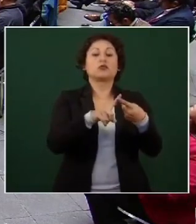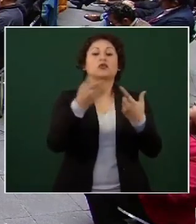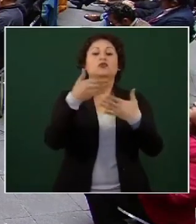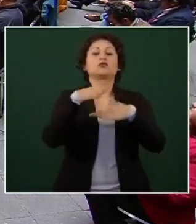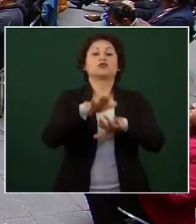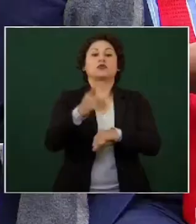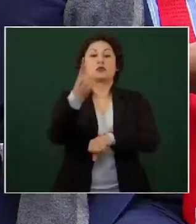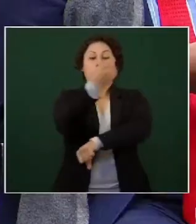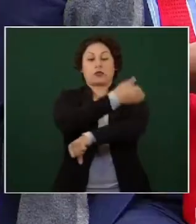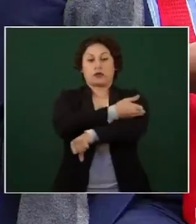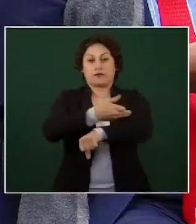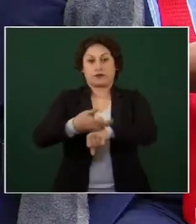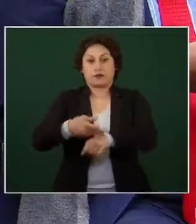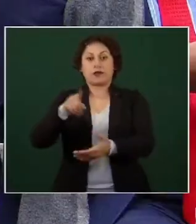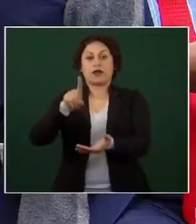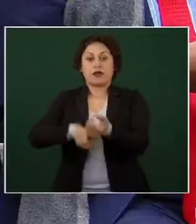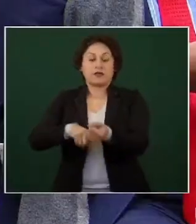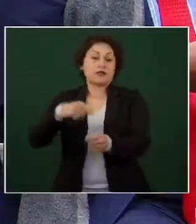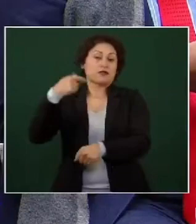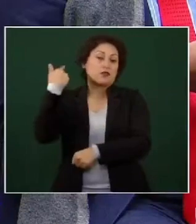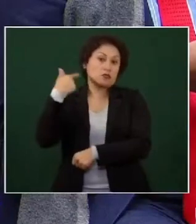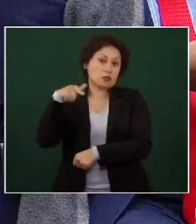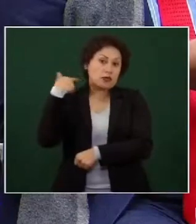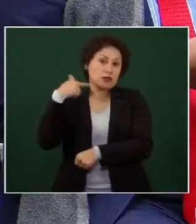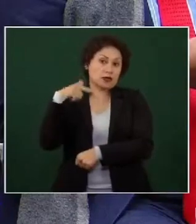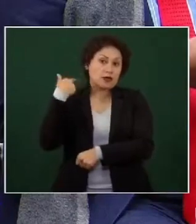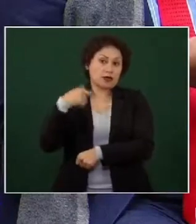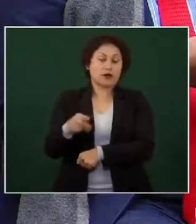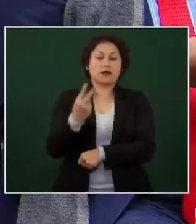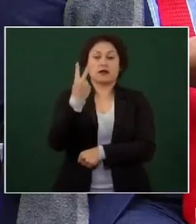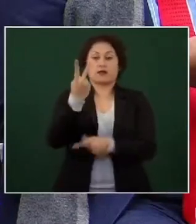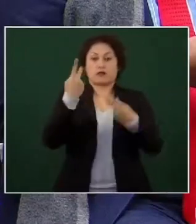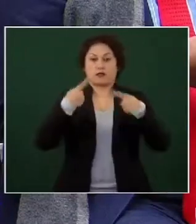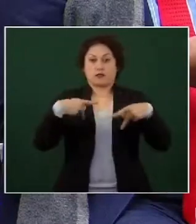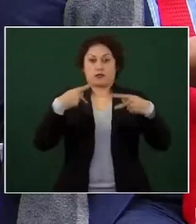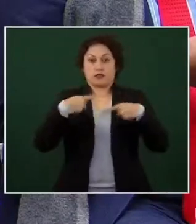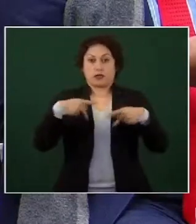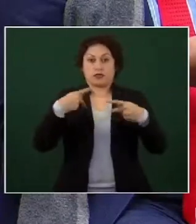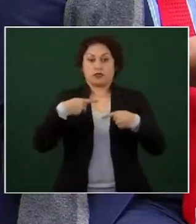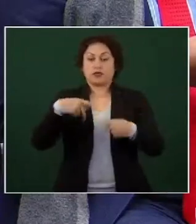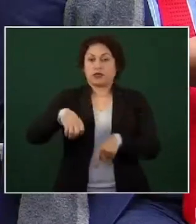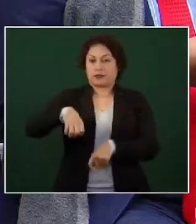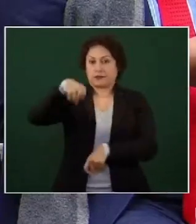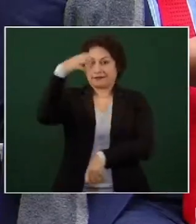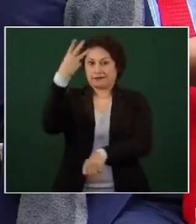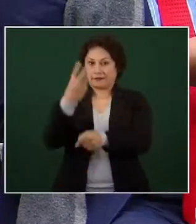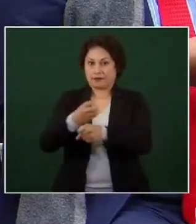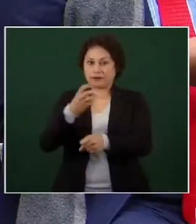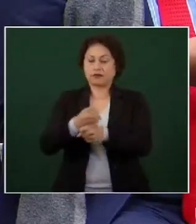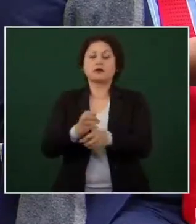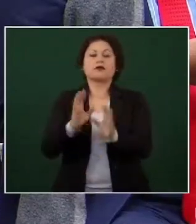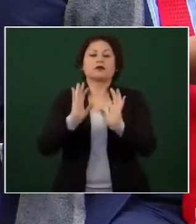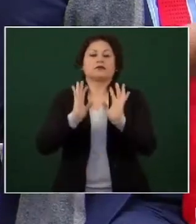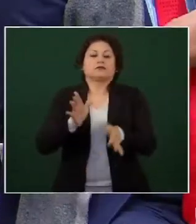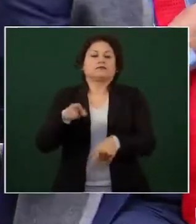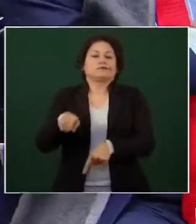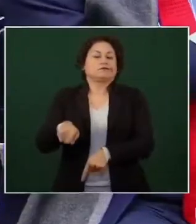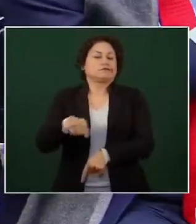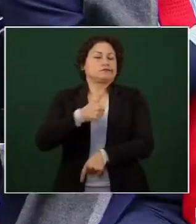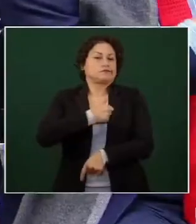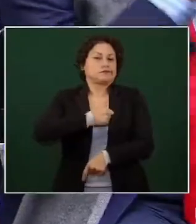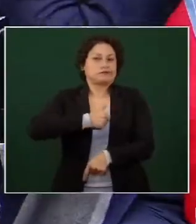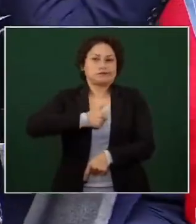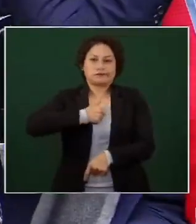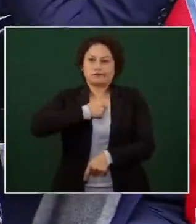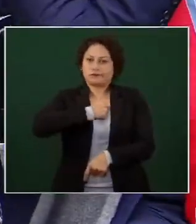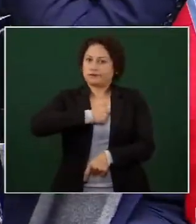familia de Guadalajara, una familia, son dos personas de la tercera edad, que lamentablemente